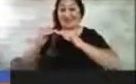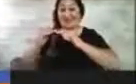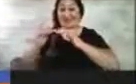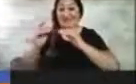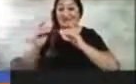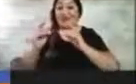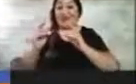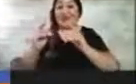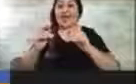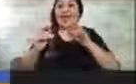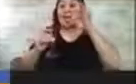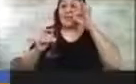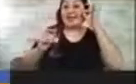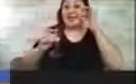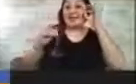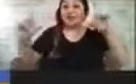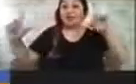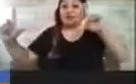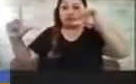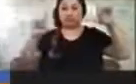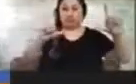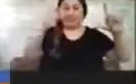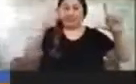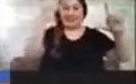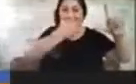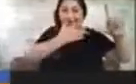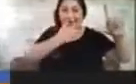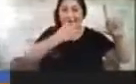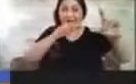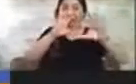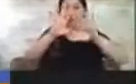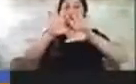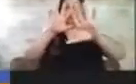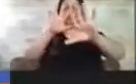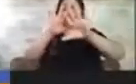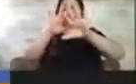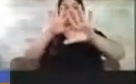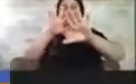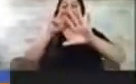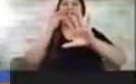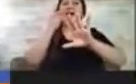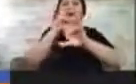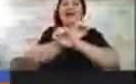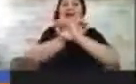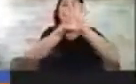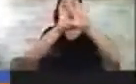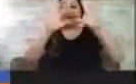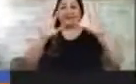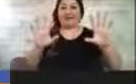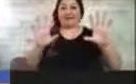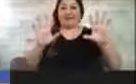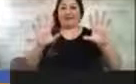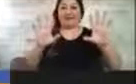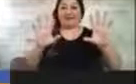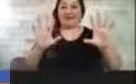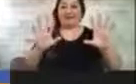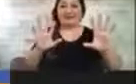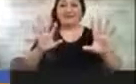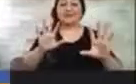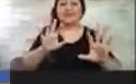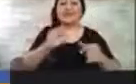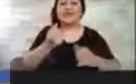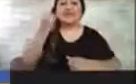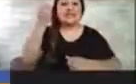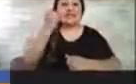negro, se ve mucho mejor, el contraste es mucho mejor. Entonces, utilizamos ese tipo de contrastes altos, el uso de negrita siempre